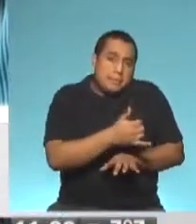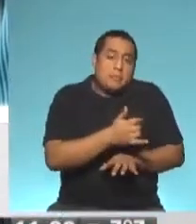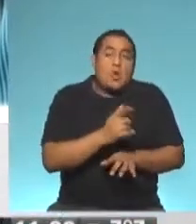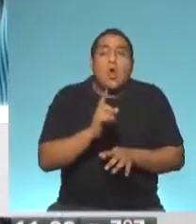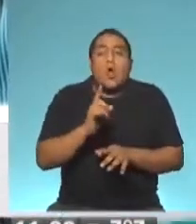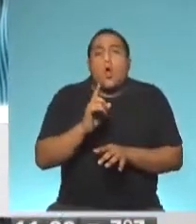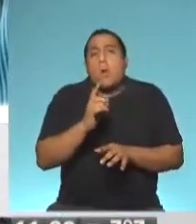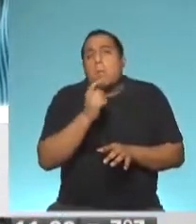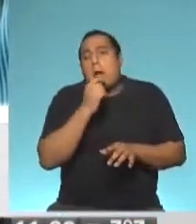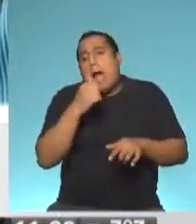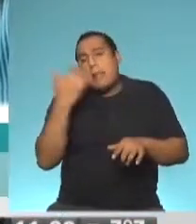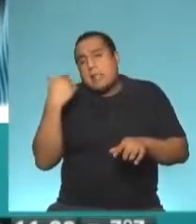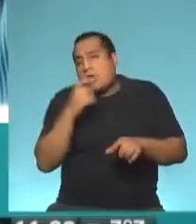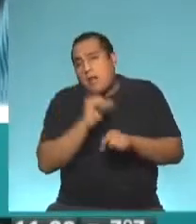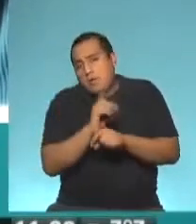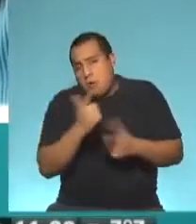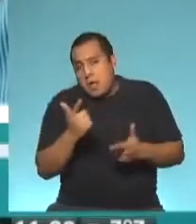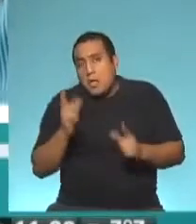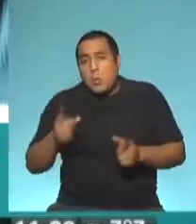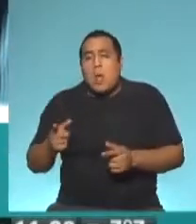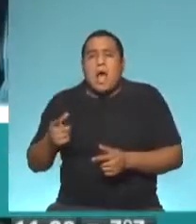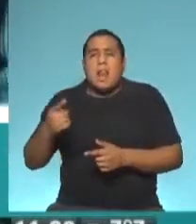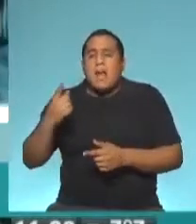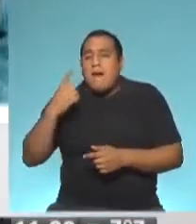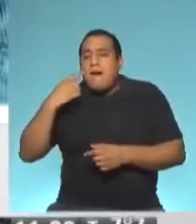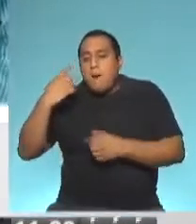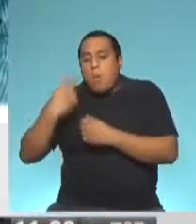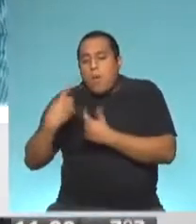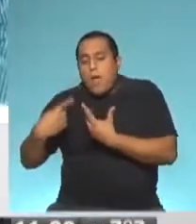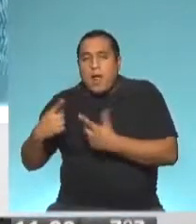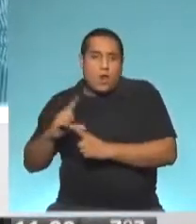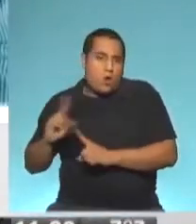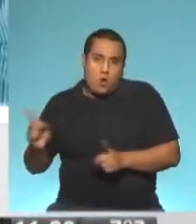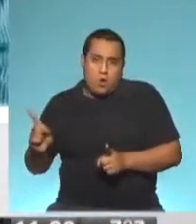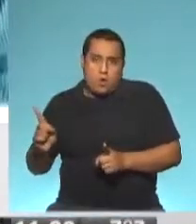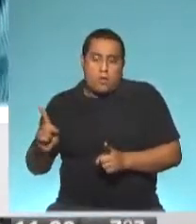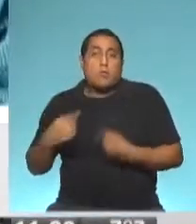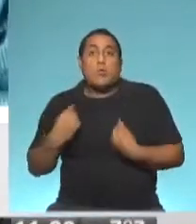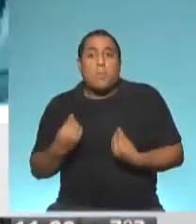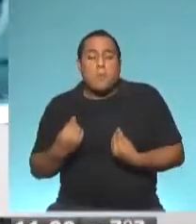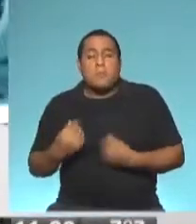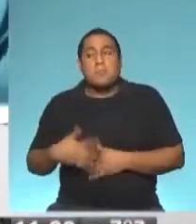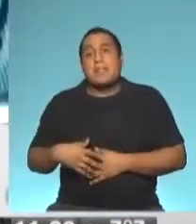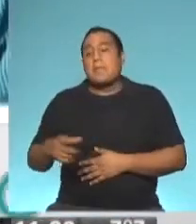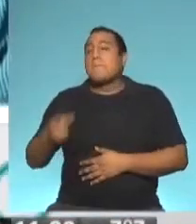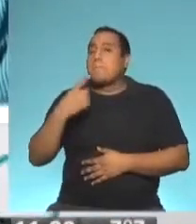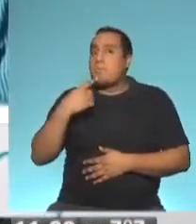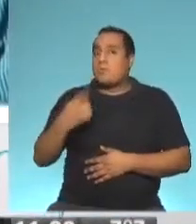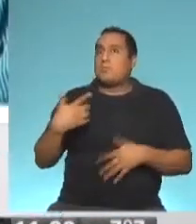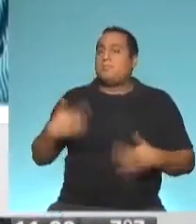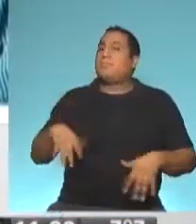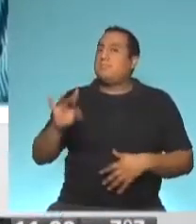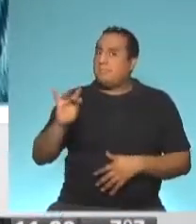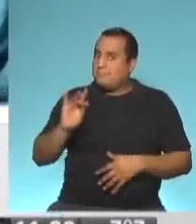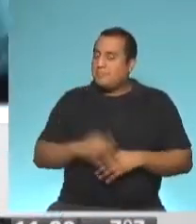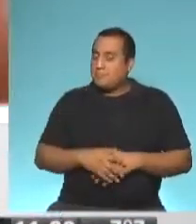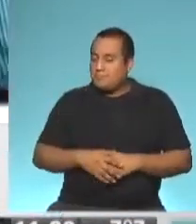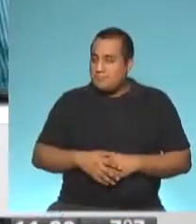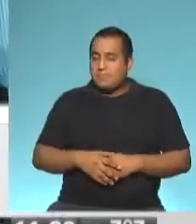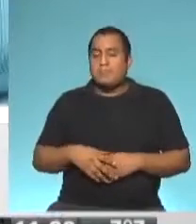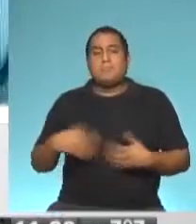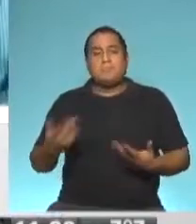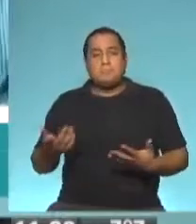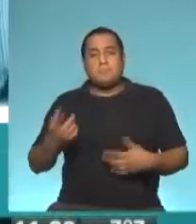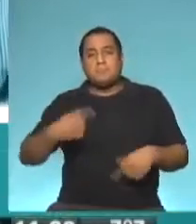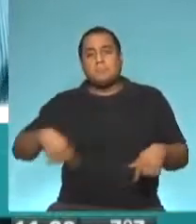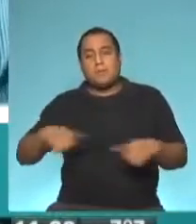hacen. Exacto. Bueno, esa es una pregunta que es bastante difícil. Esto es lo que nos incentivó un